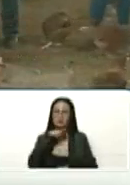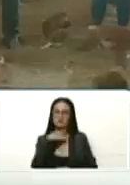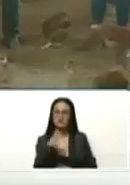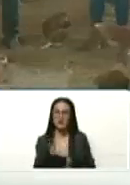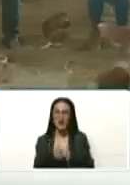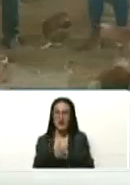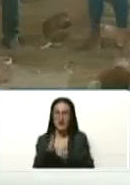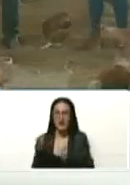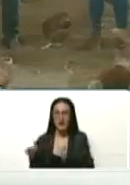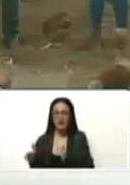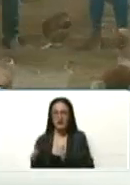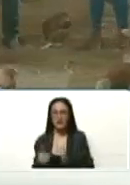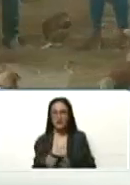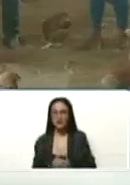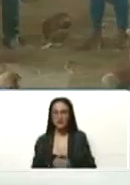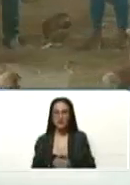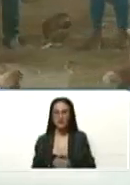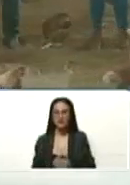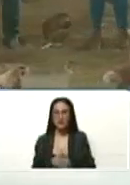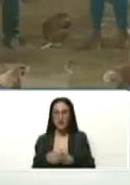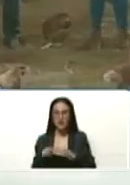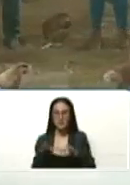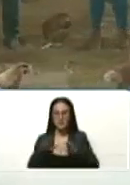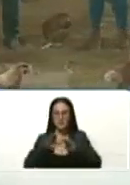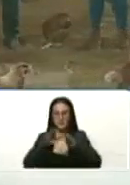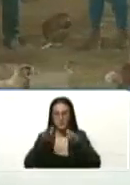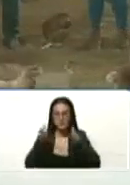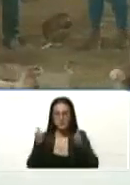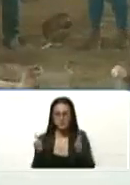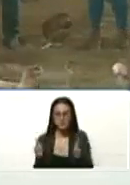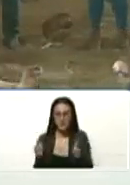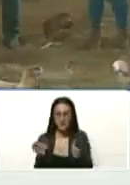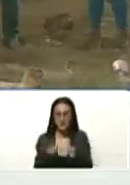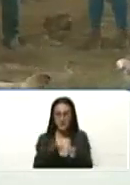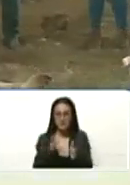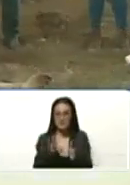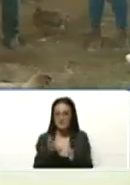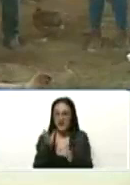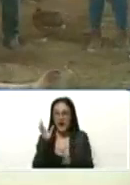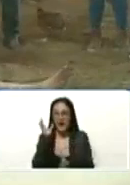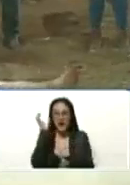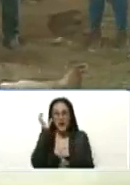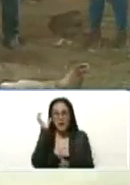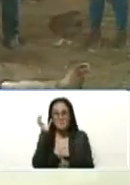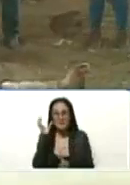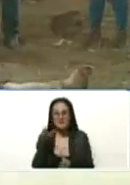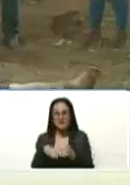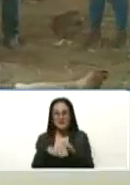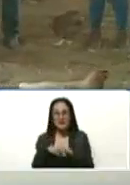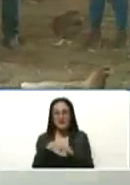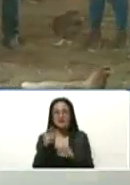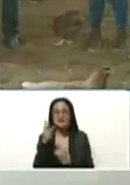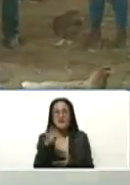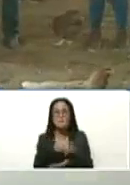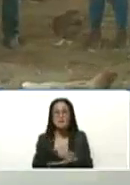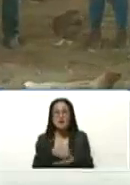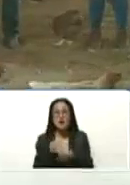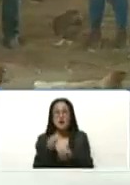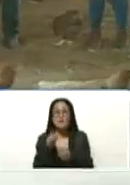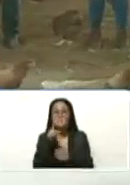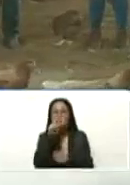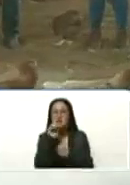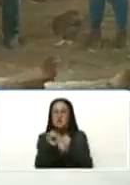de donde ellos están, una incubadora que tiene capacidad para más o menos 3 millones de pollitos bebés